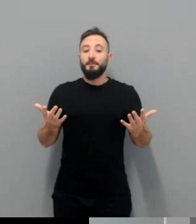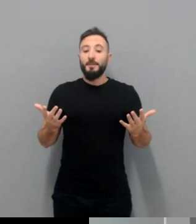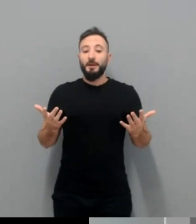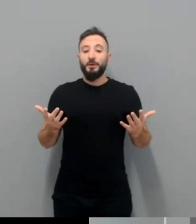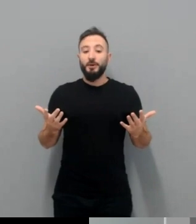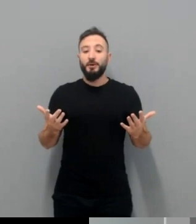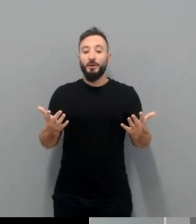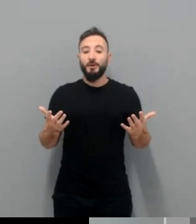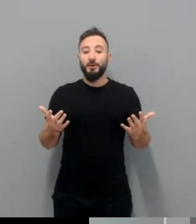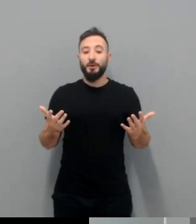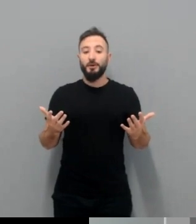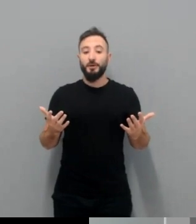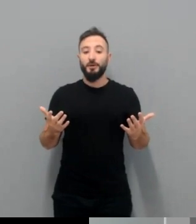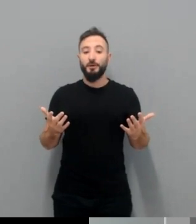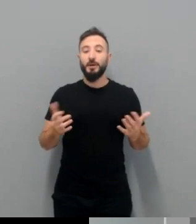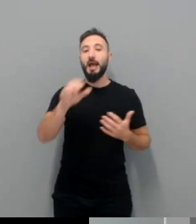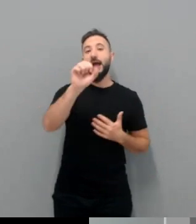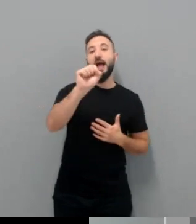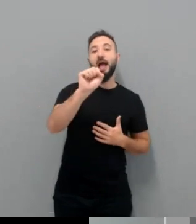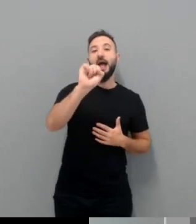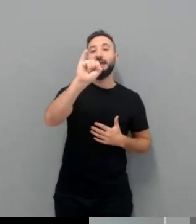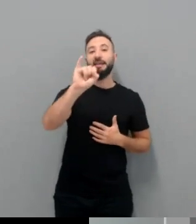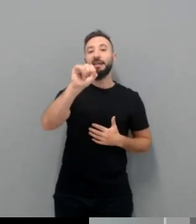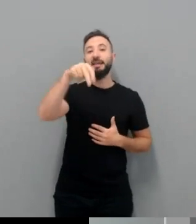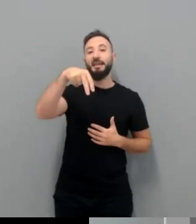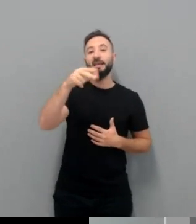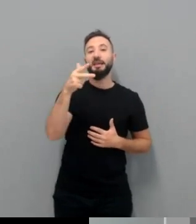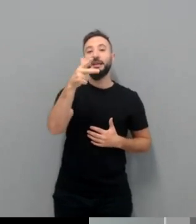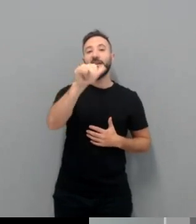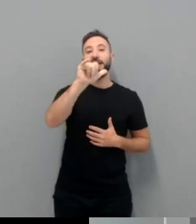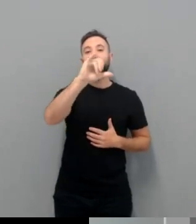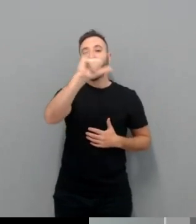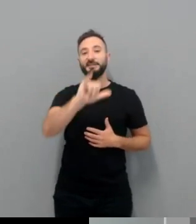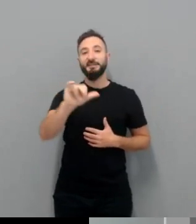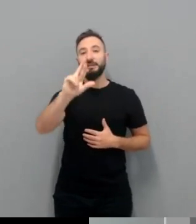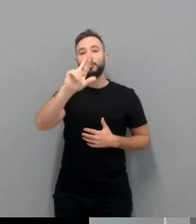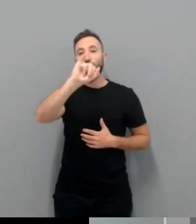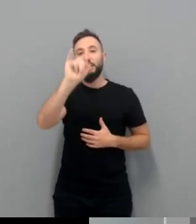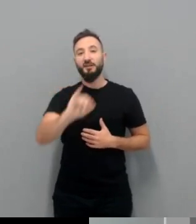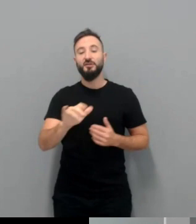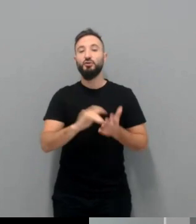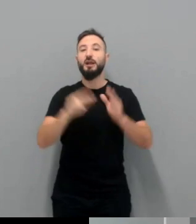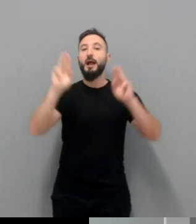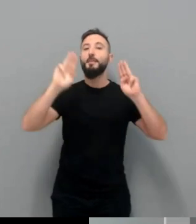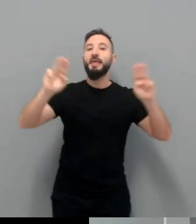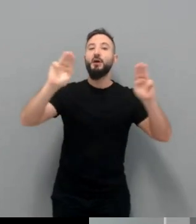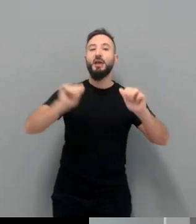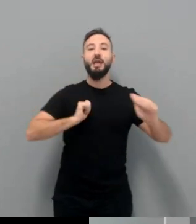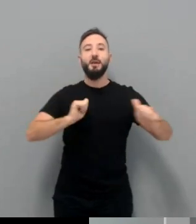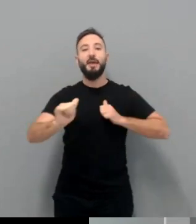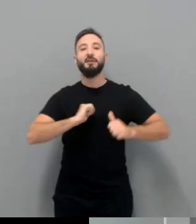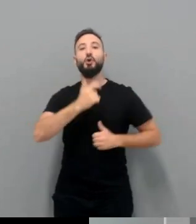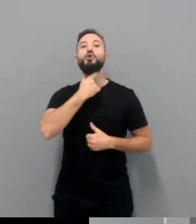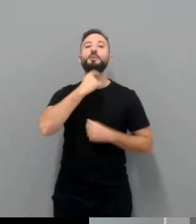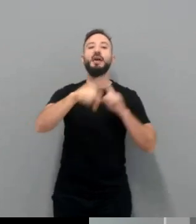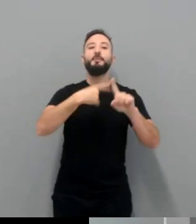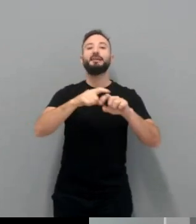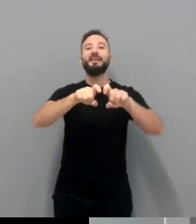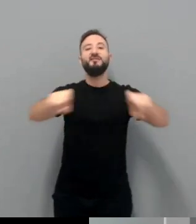pero está Ainise Ruiz, licenciada en pedagogía con máster en logopedia y máster en informática